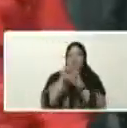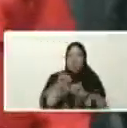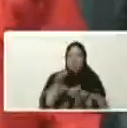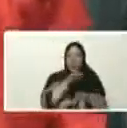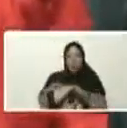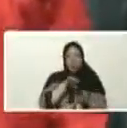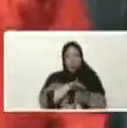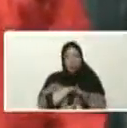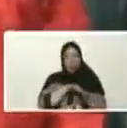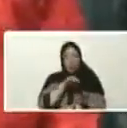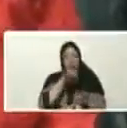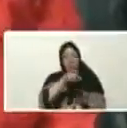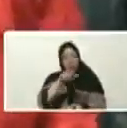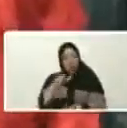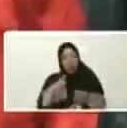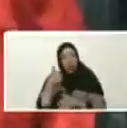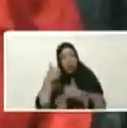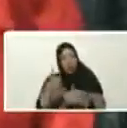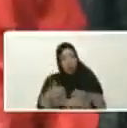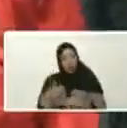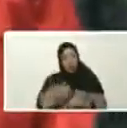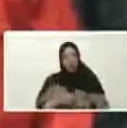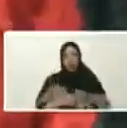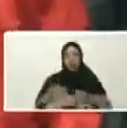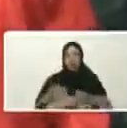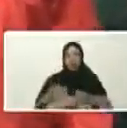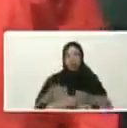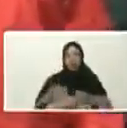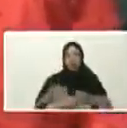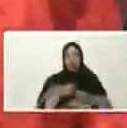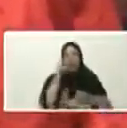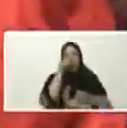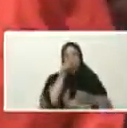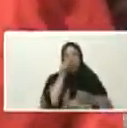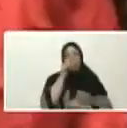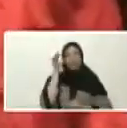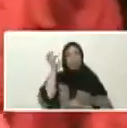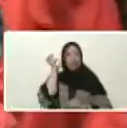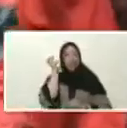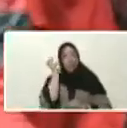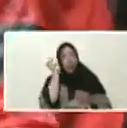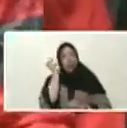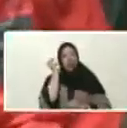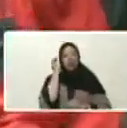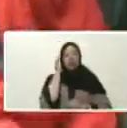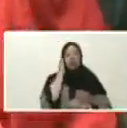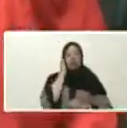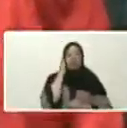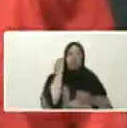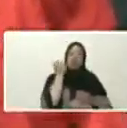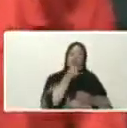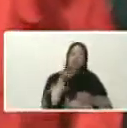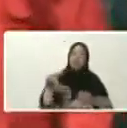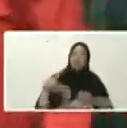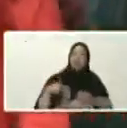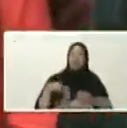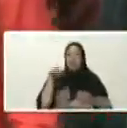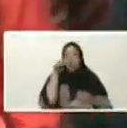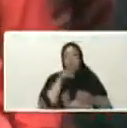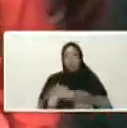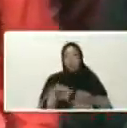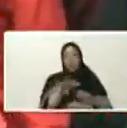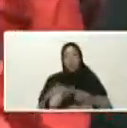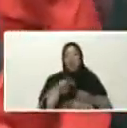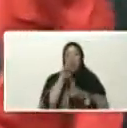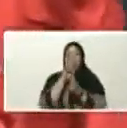social para nuestro pueblo. De tal manera que cada hombre y cada mujer, cada joven de esta vanguardia tiene